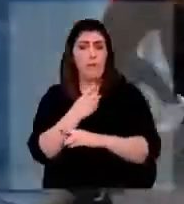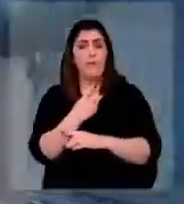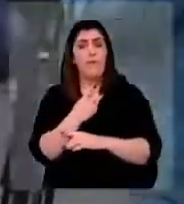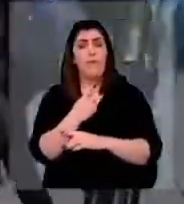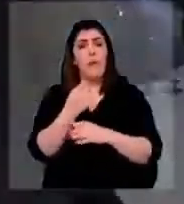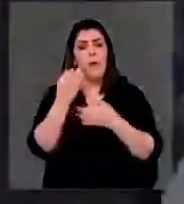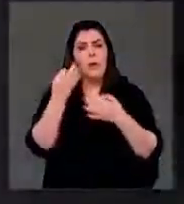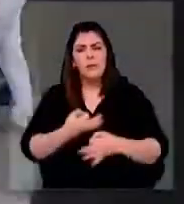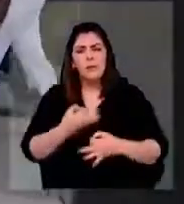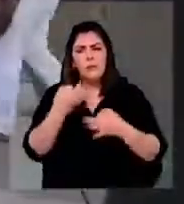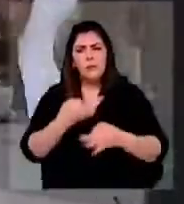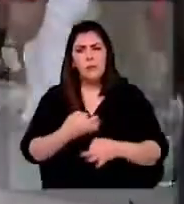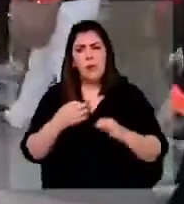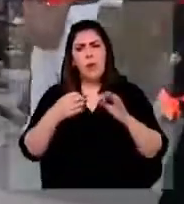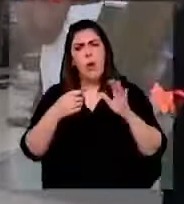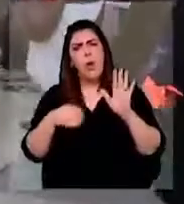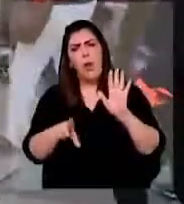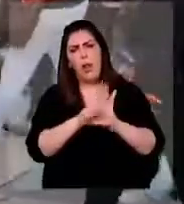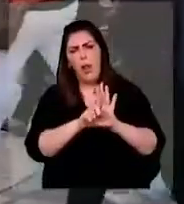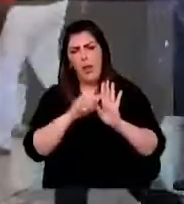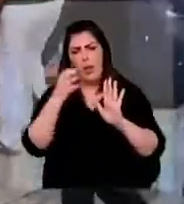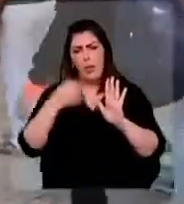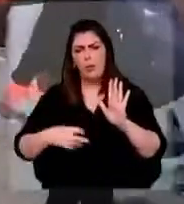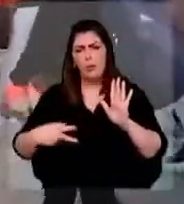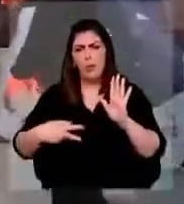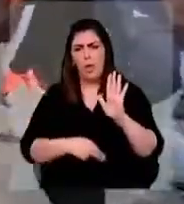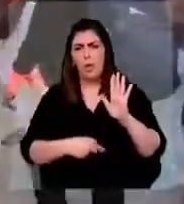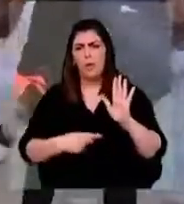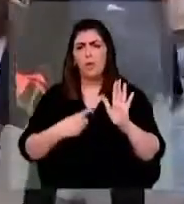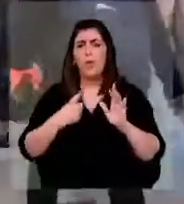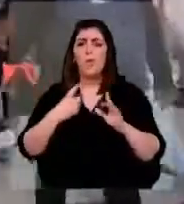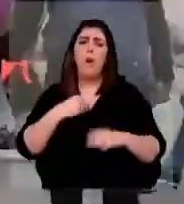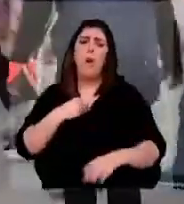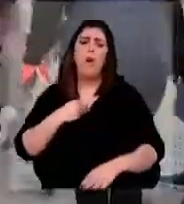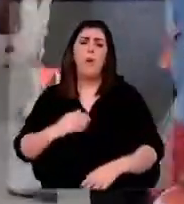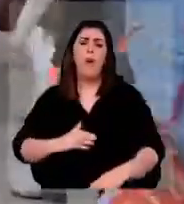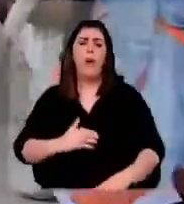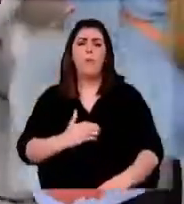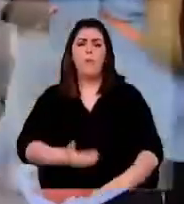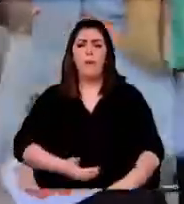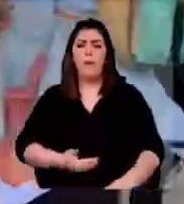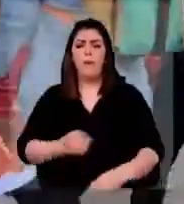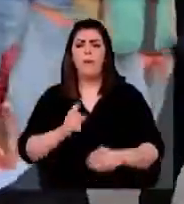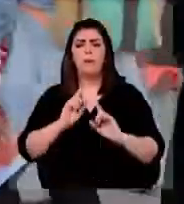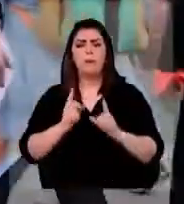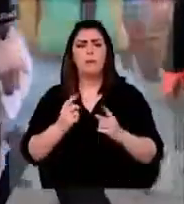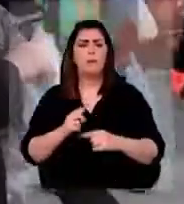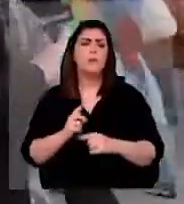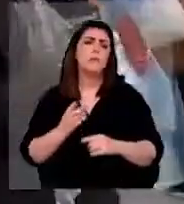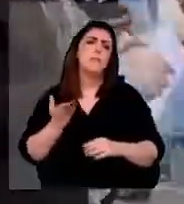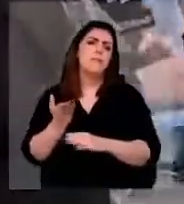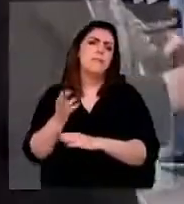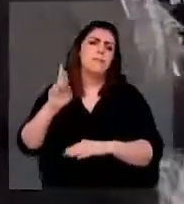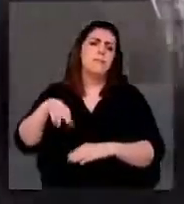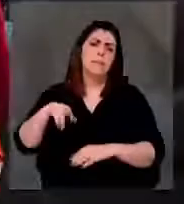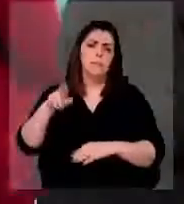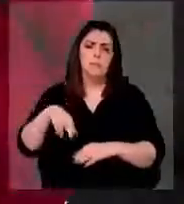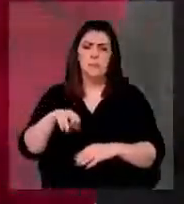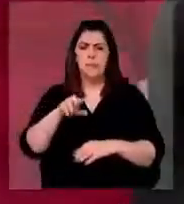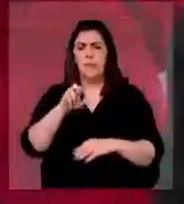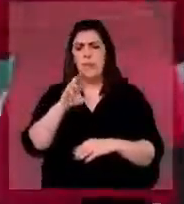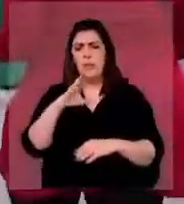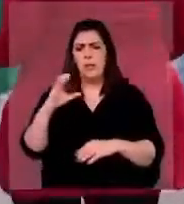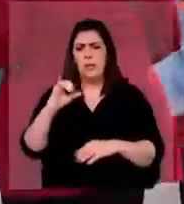pueda garantizar el cumplimiento de esta ley de la interrupción voluntaria del embarazo, y también van a exigir la renuncia de